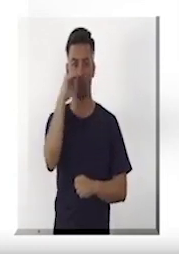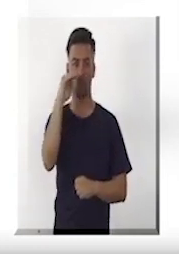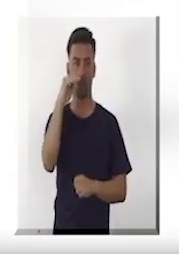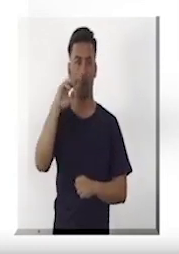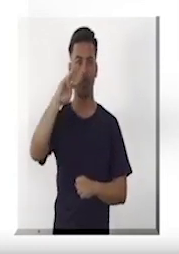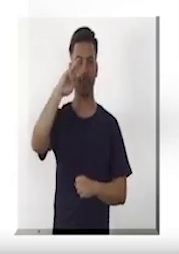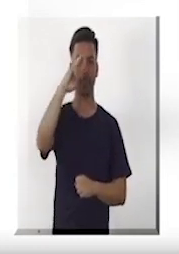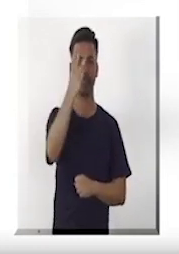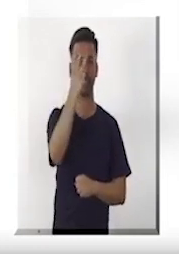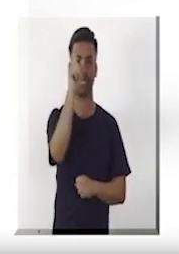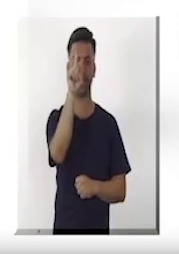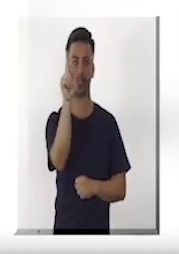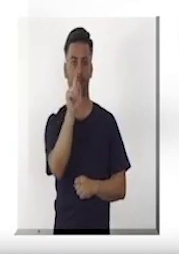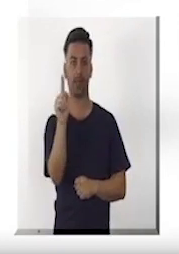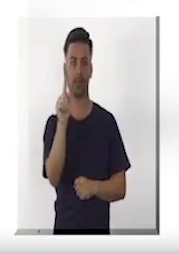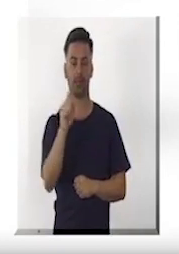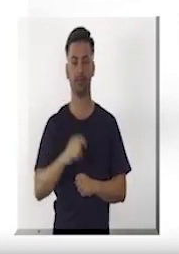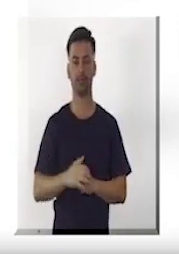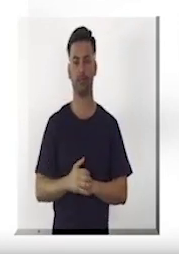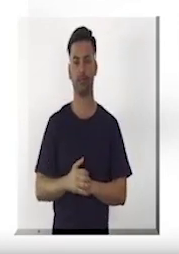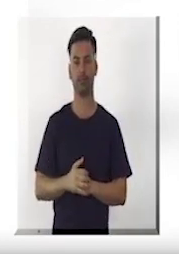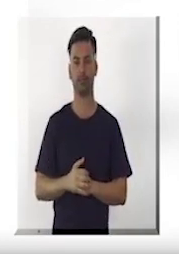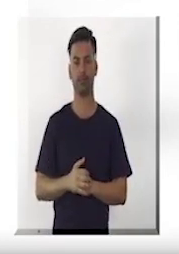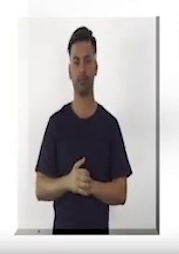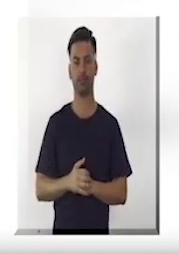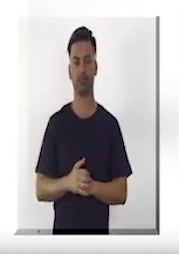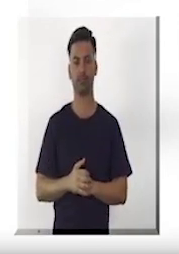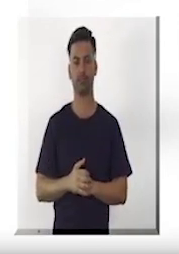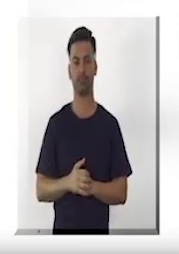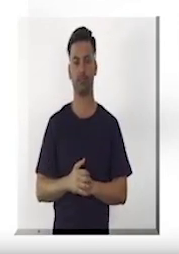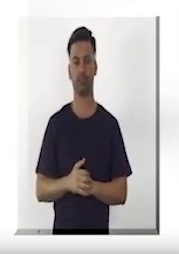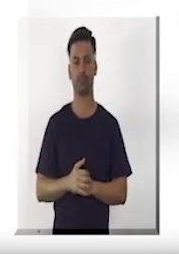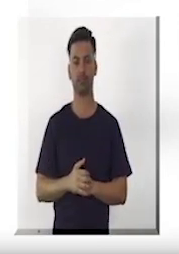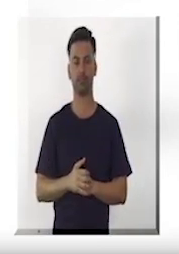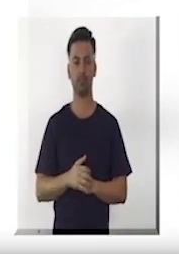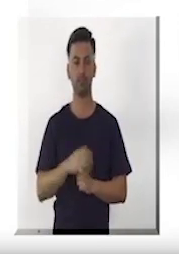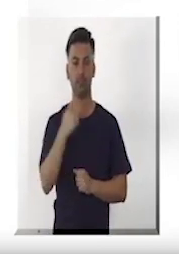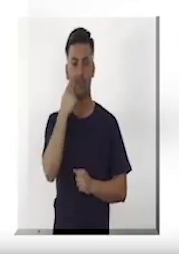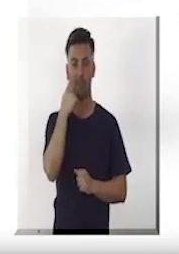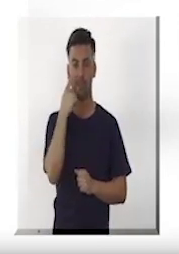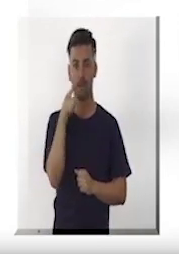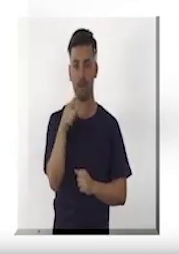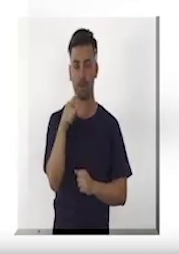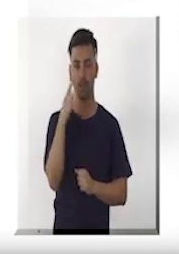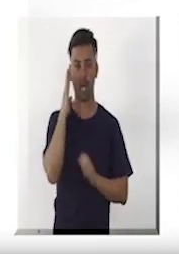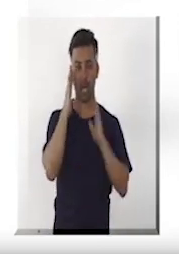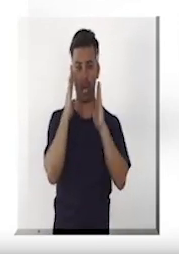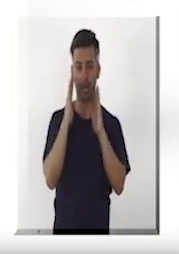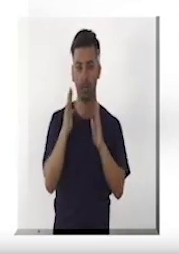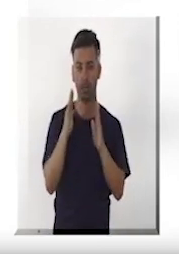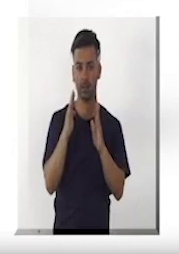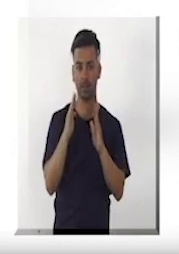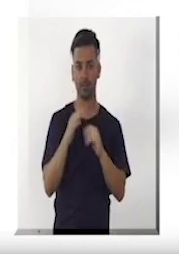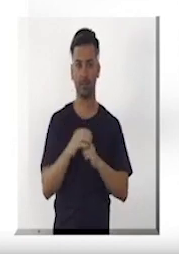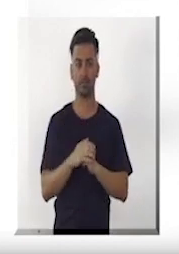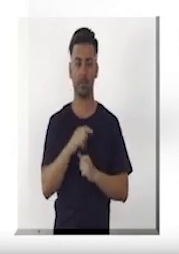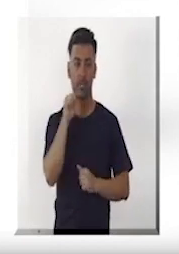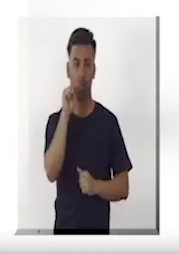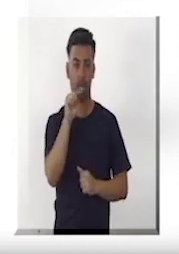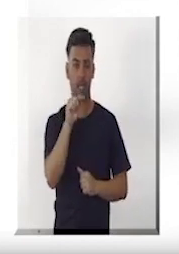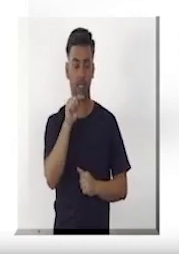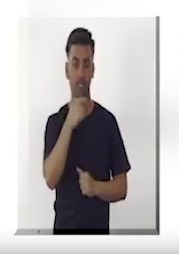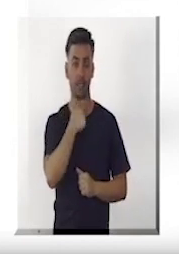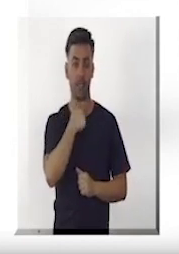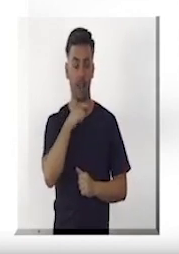para 0,7 y la z para 0. Miren, atiendan. En este